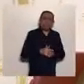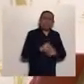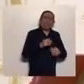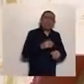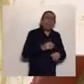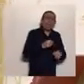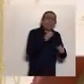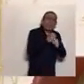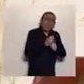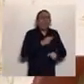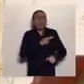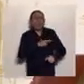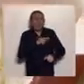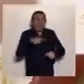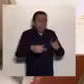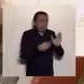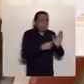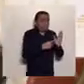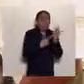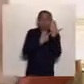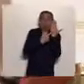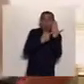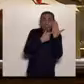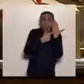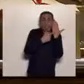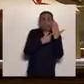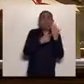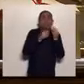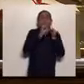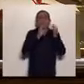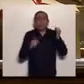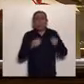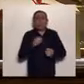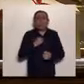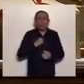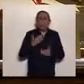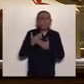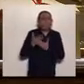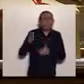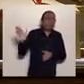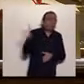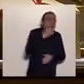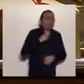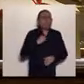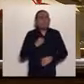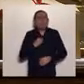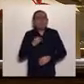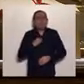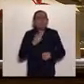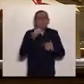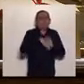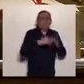¿no es cierto? Bien, la tenemos aquí de un lado y del otro lado oración por las vocaciones, donde pedimos por todas las vocaciones que tiene la